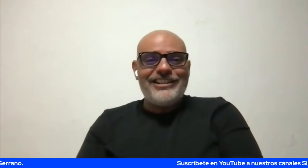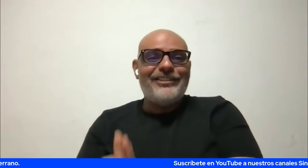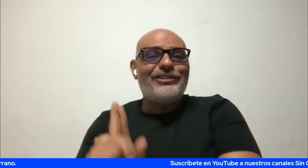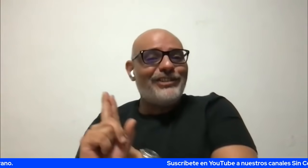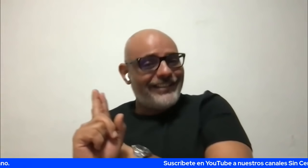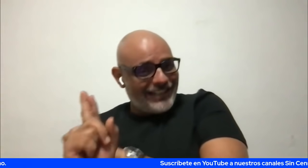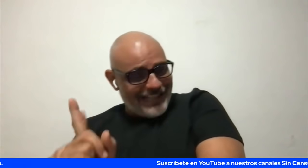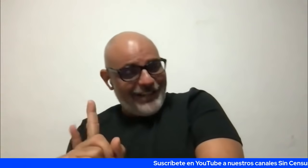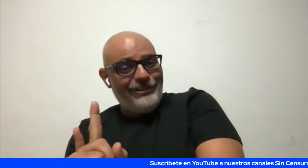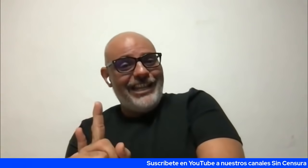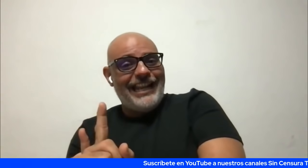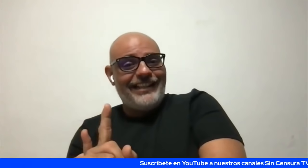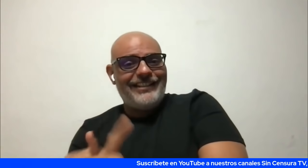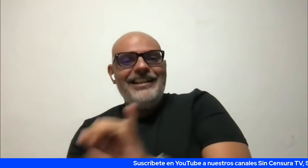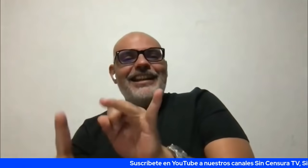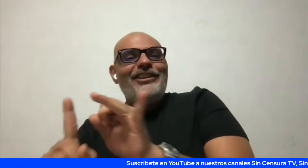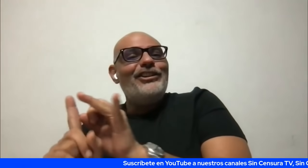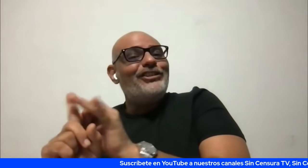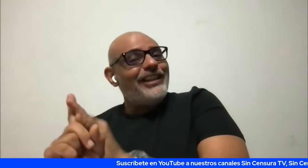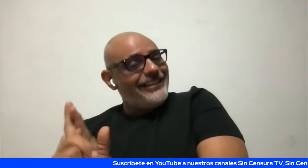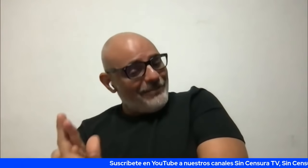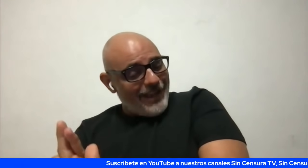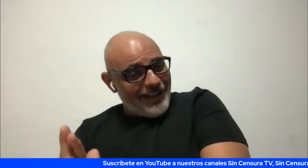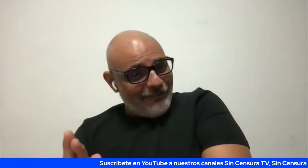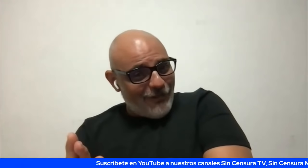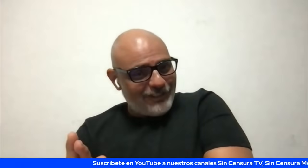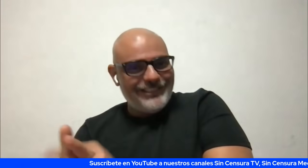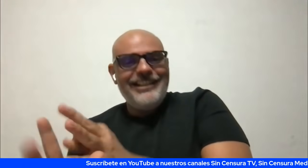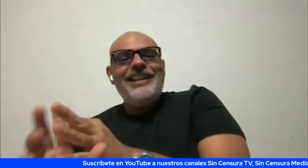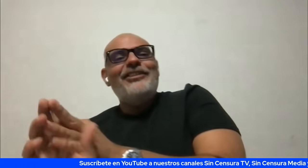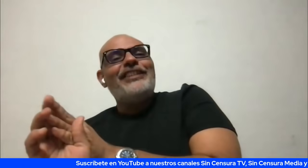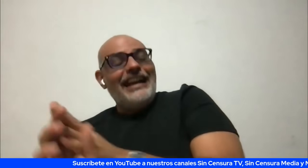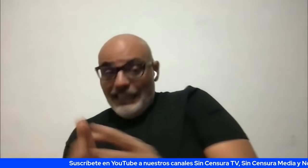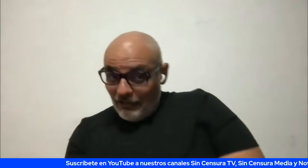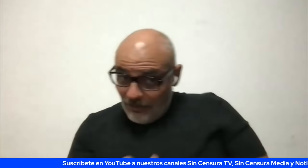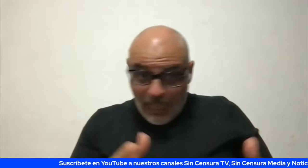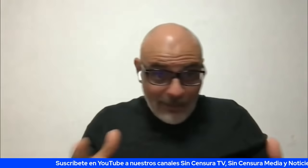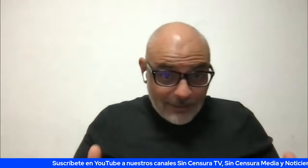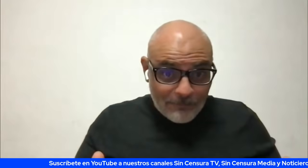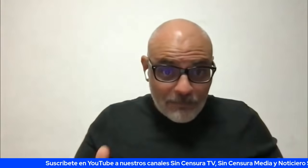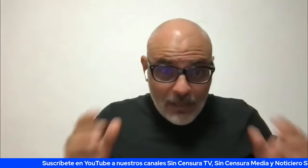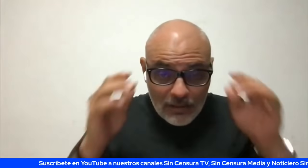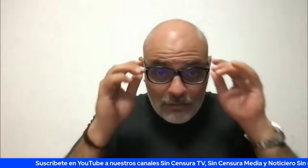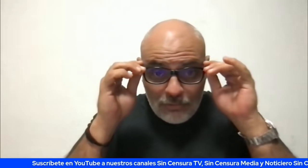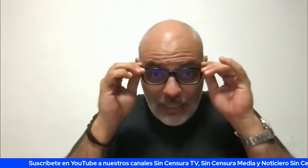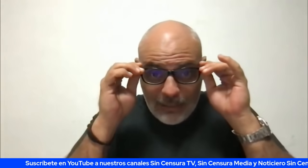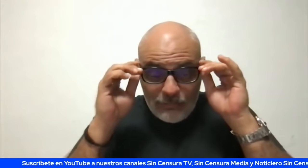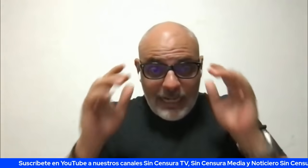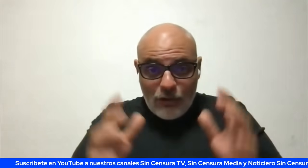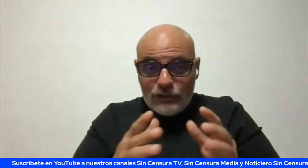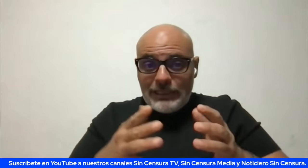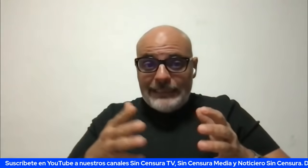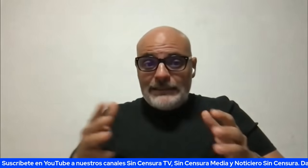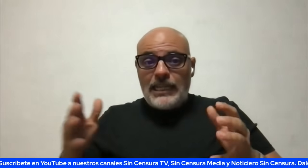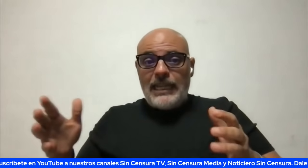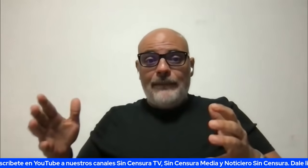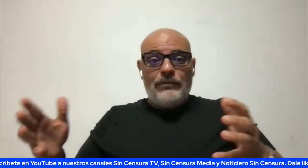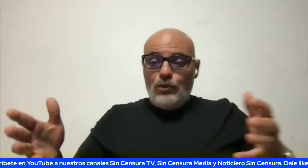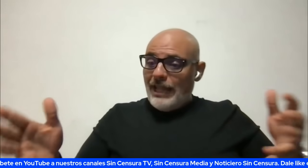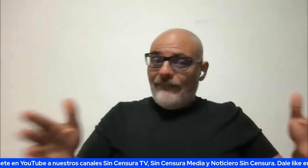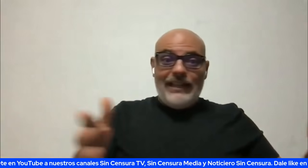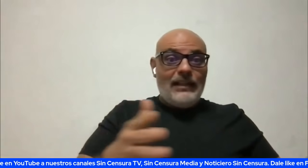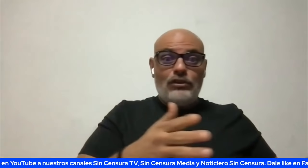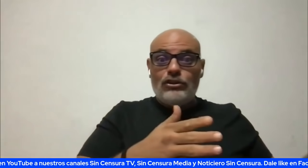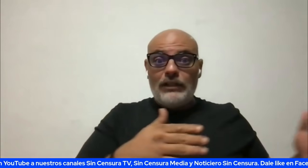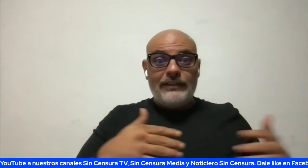Vicente, escuchar 2 horas a Calderón diarias, 2 horas a Fox. O sea, a ver, una cosa es